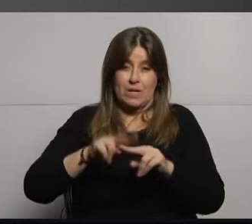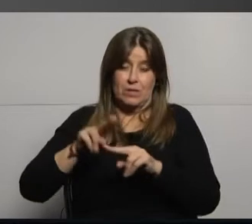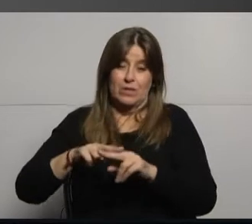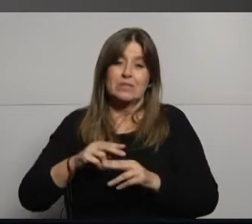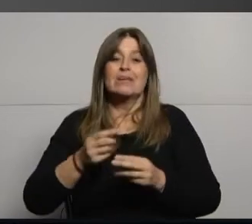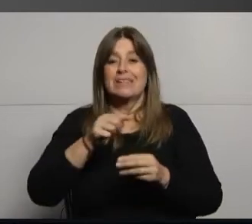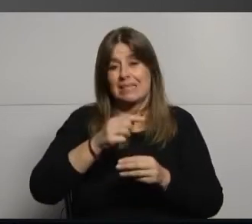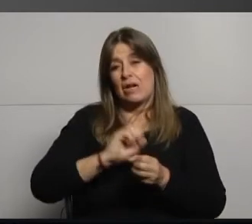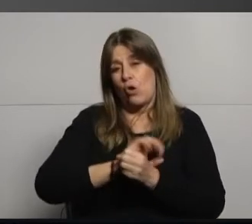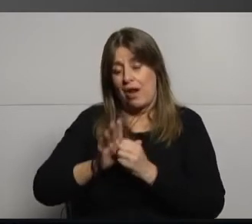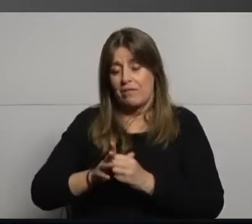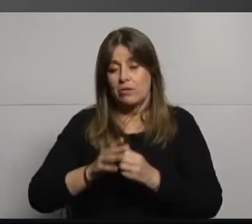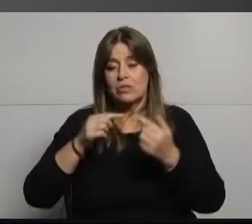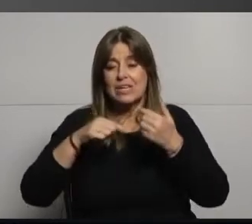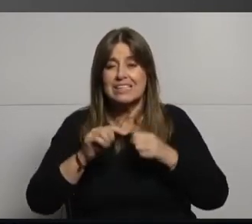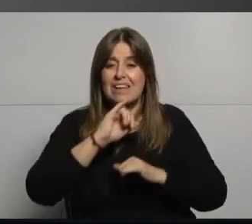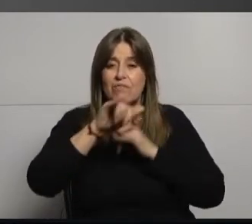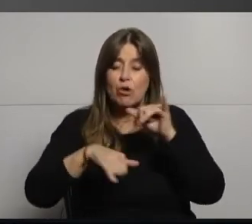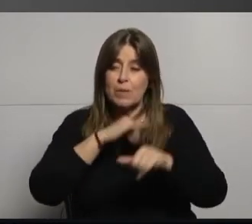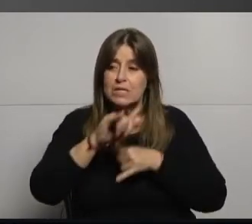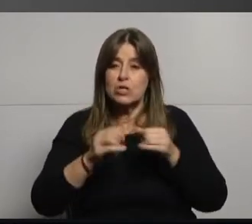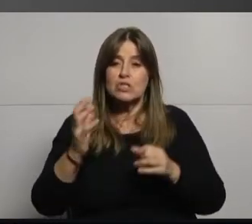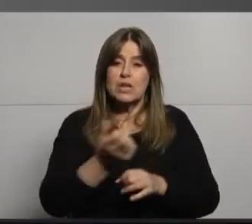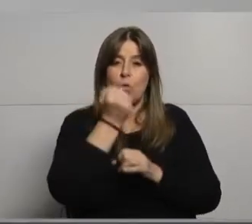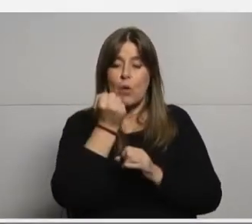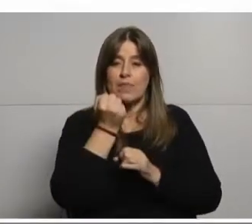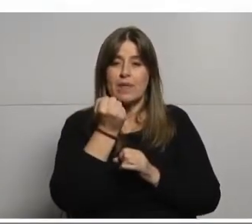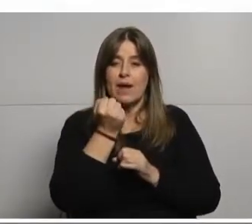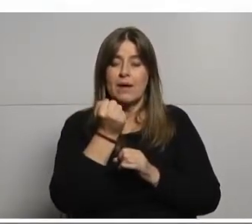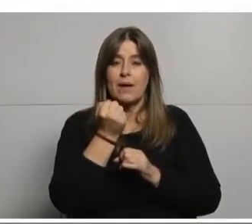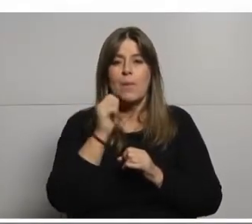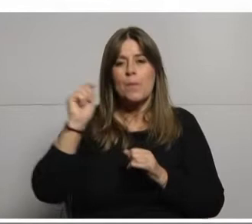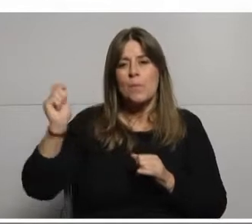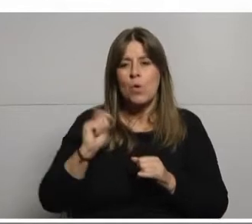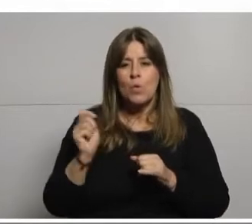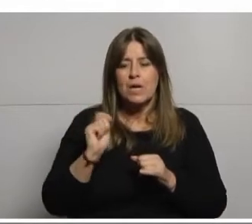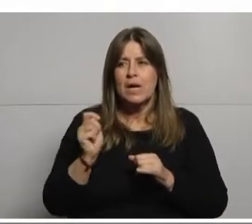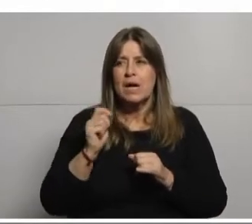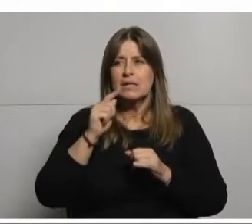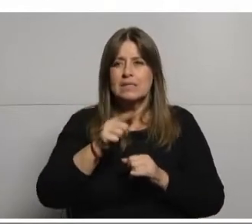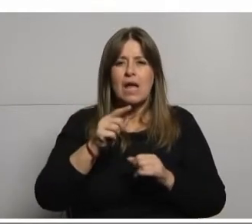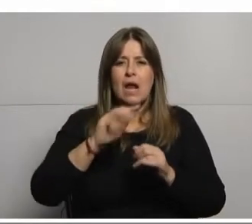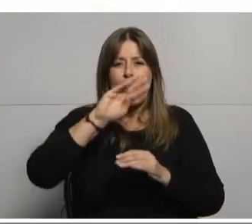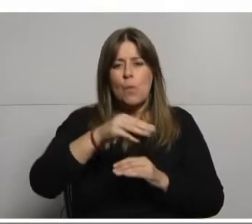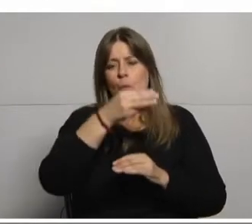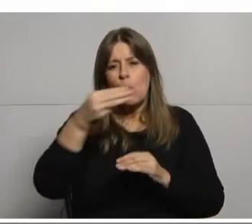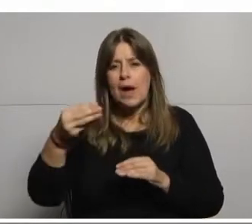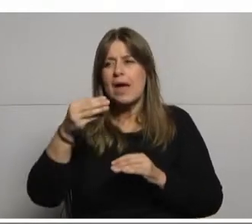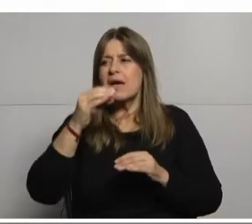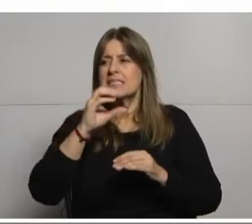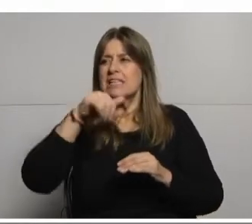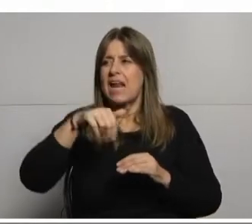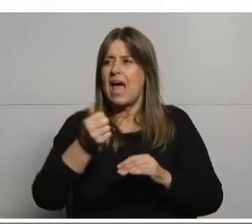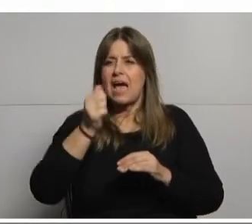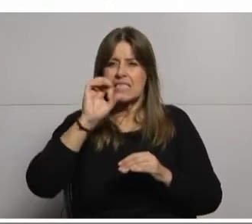la enfermedad. Toda esta información se encuentra pública, tanto en la página web del SINAE,